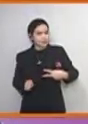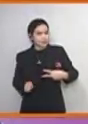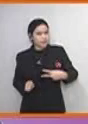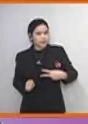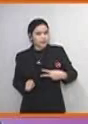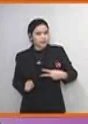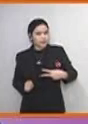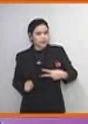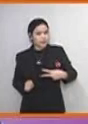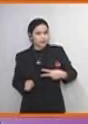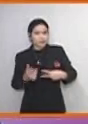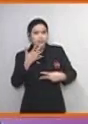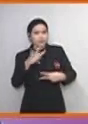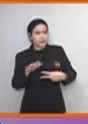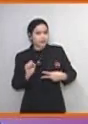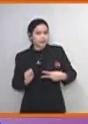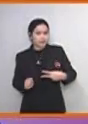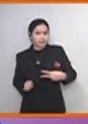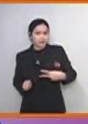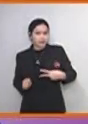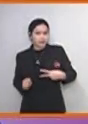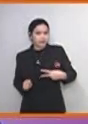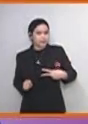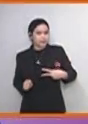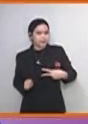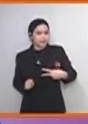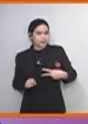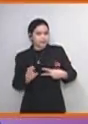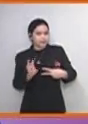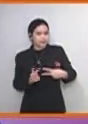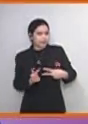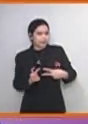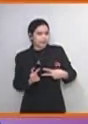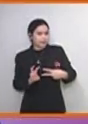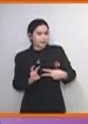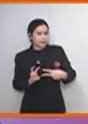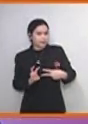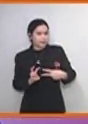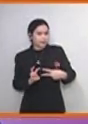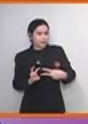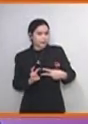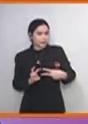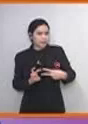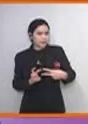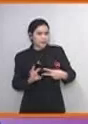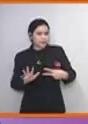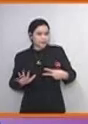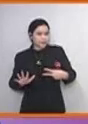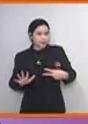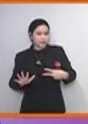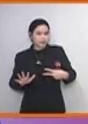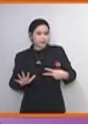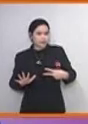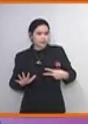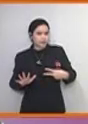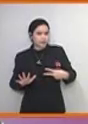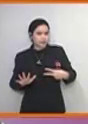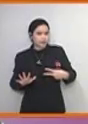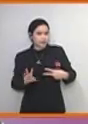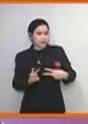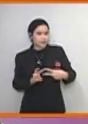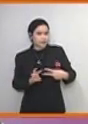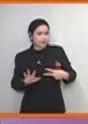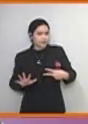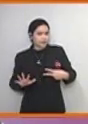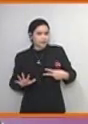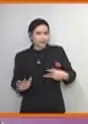número ganador, primer dígito suerte. Y este es el 6. Segundo dígito, 5. Y el segundo número ganador